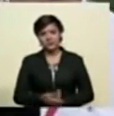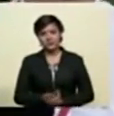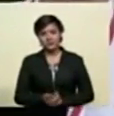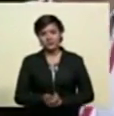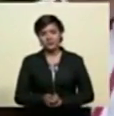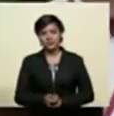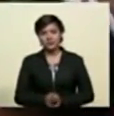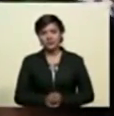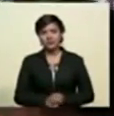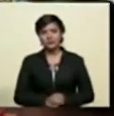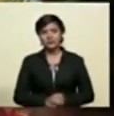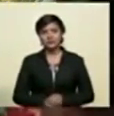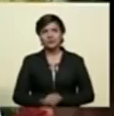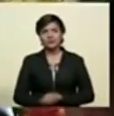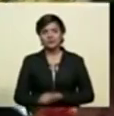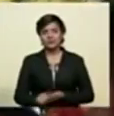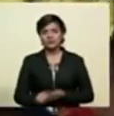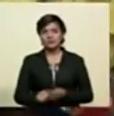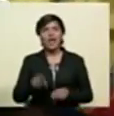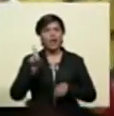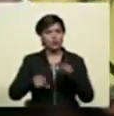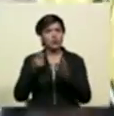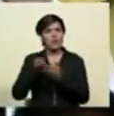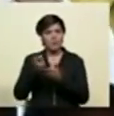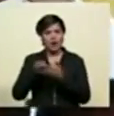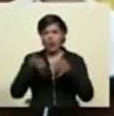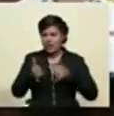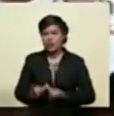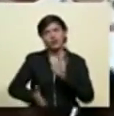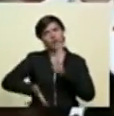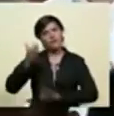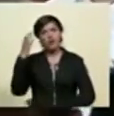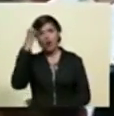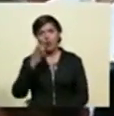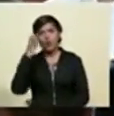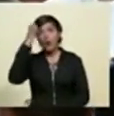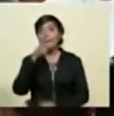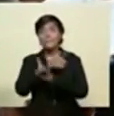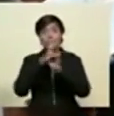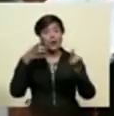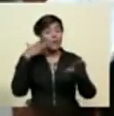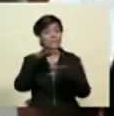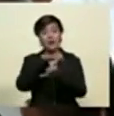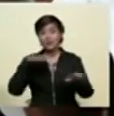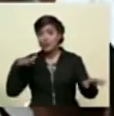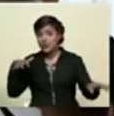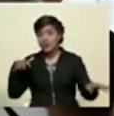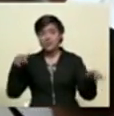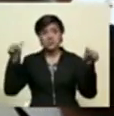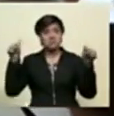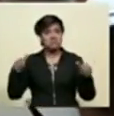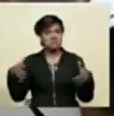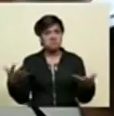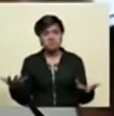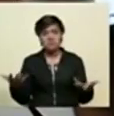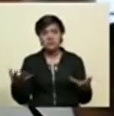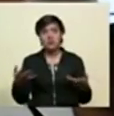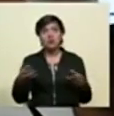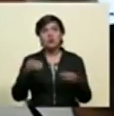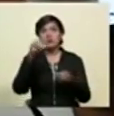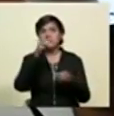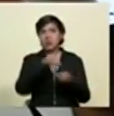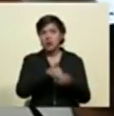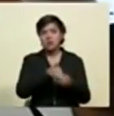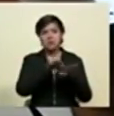Ya muchos les pagaron a sus hijos para que se fueran para Europa, pero una gran mayoría, la gran mayoría, los ha dejado ahí